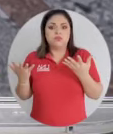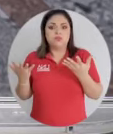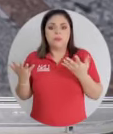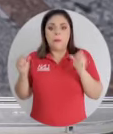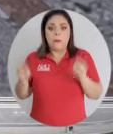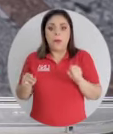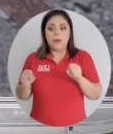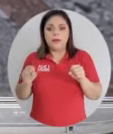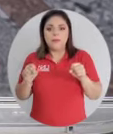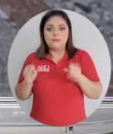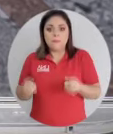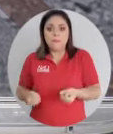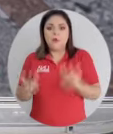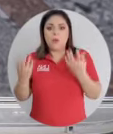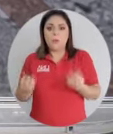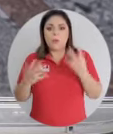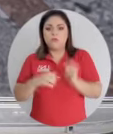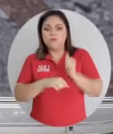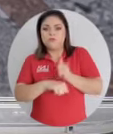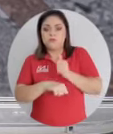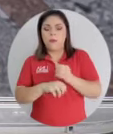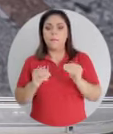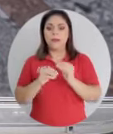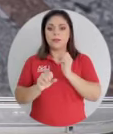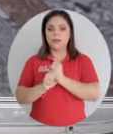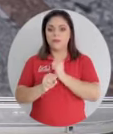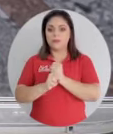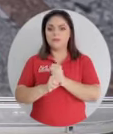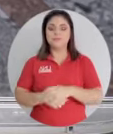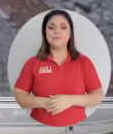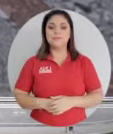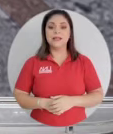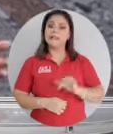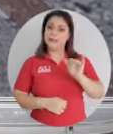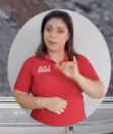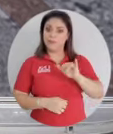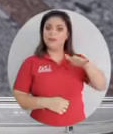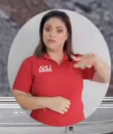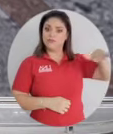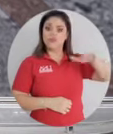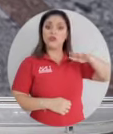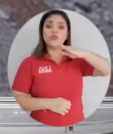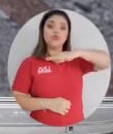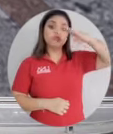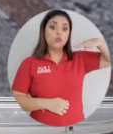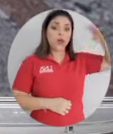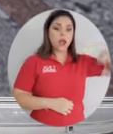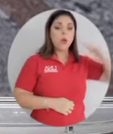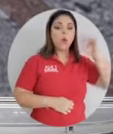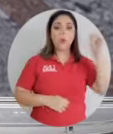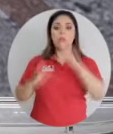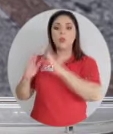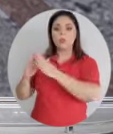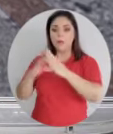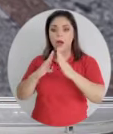empleos y mejorar la redistribución del ingreso. Incluso en los territorios rurales y urbanos, como acabamos de mencionar,